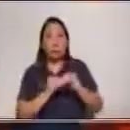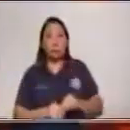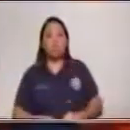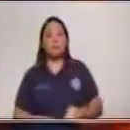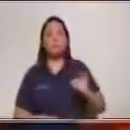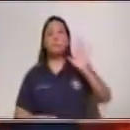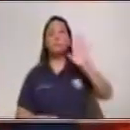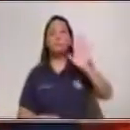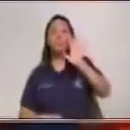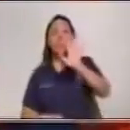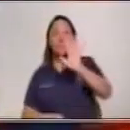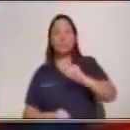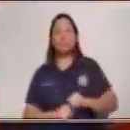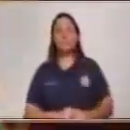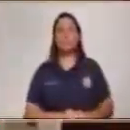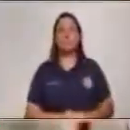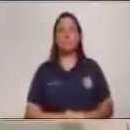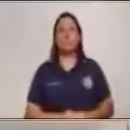55